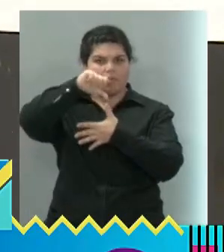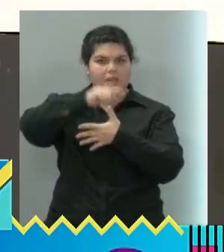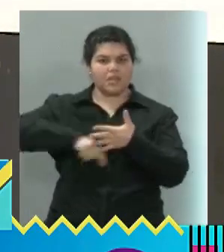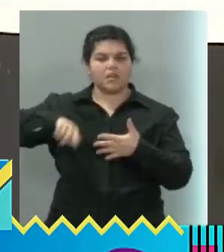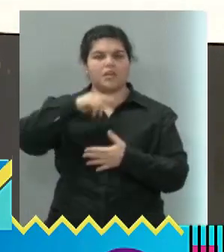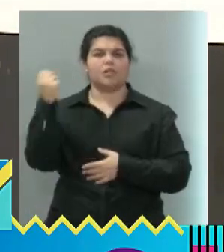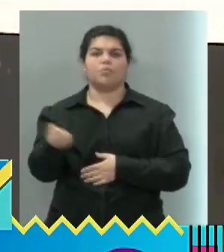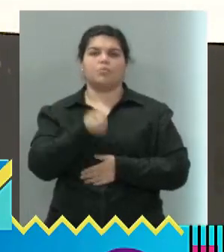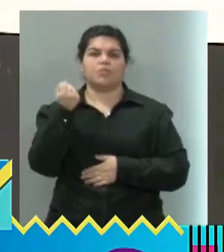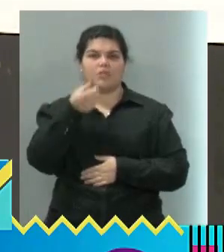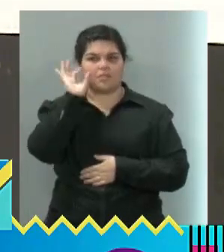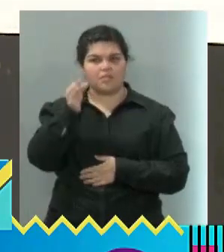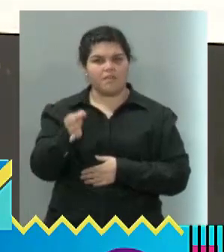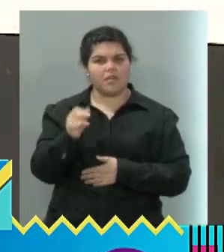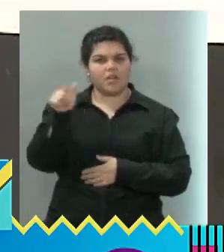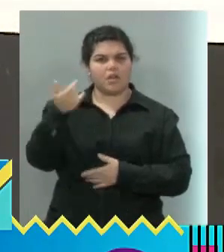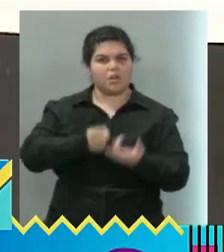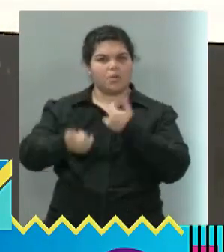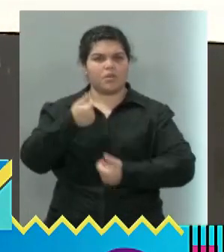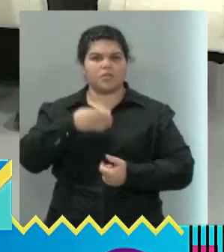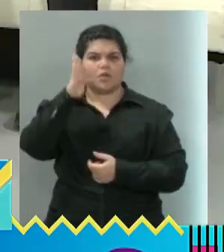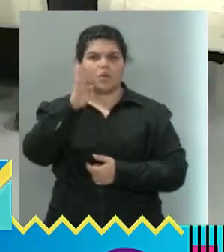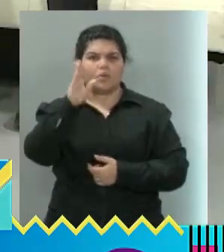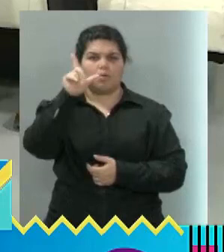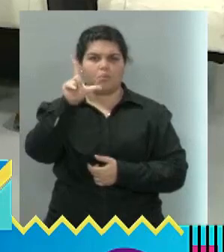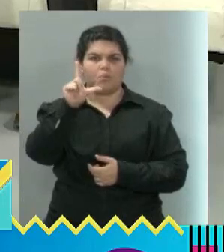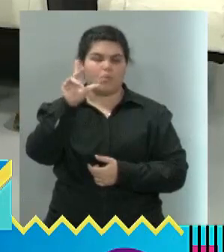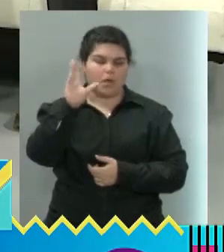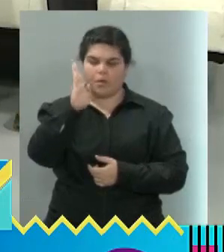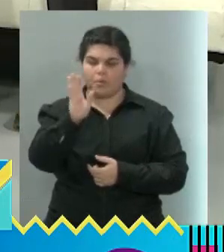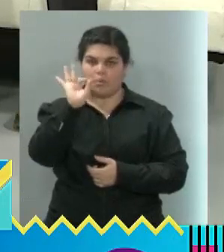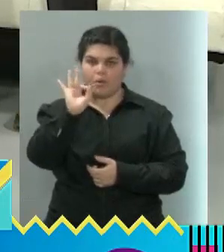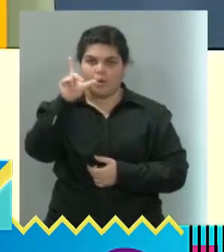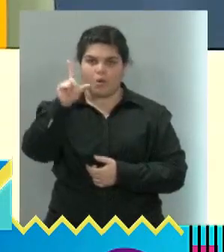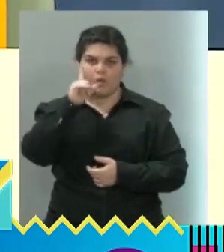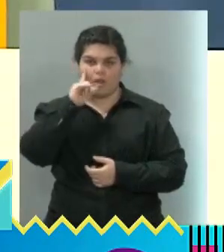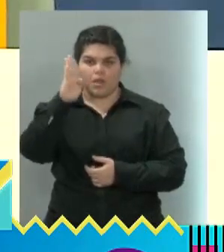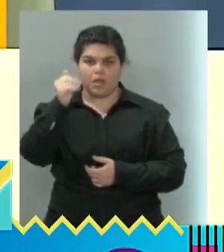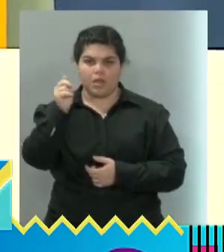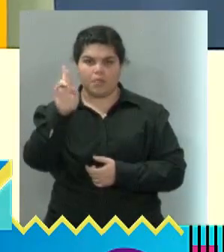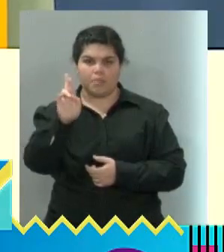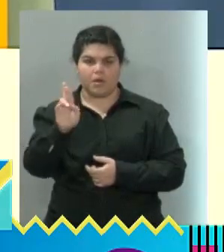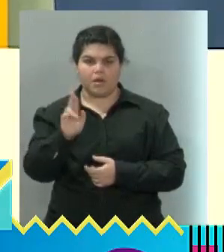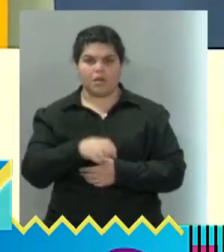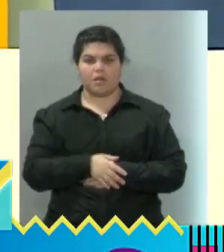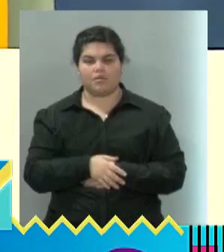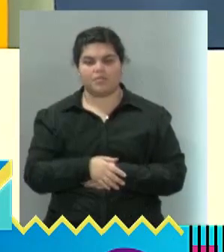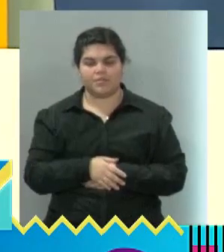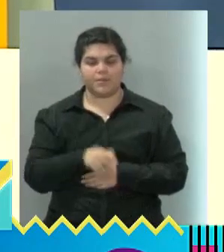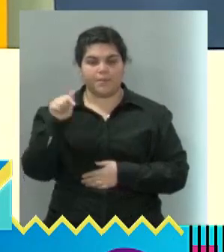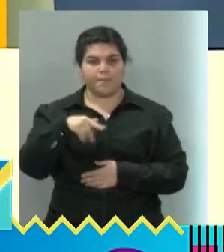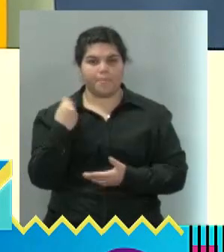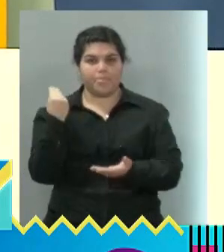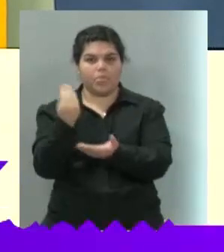que nos cuentes cuál era el rol de Bolívar también. Claro, bueno, de alguna manera Bolívar tiene un rol, podríamos